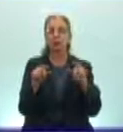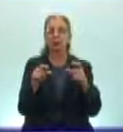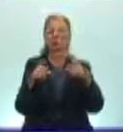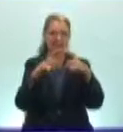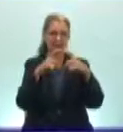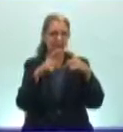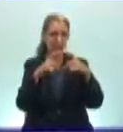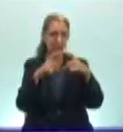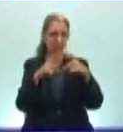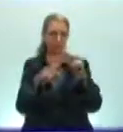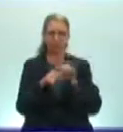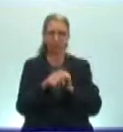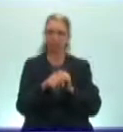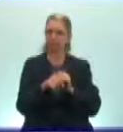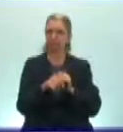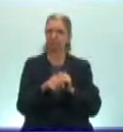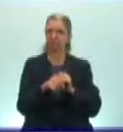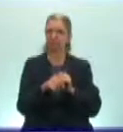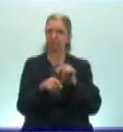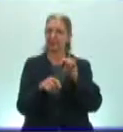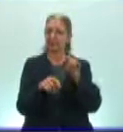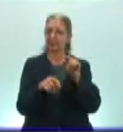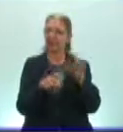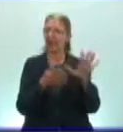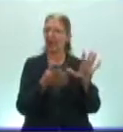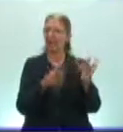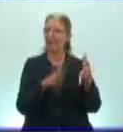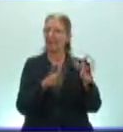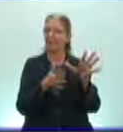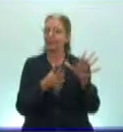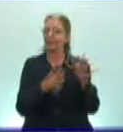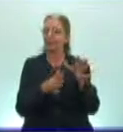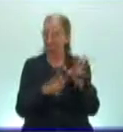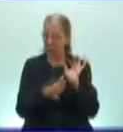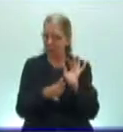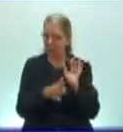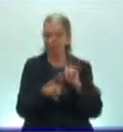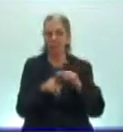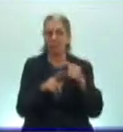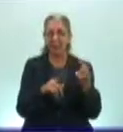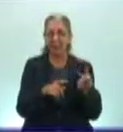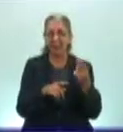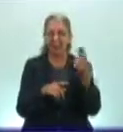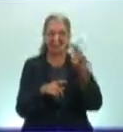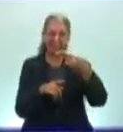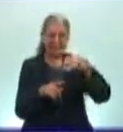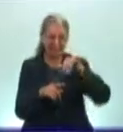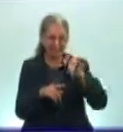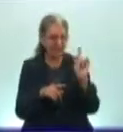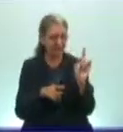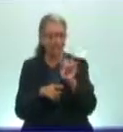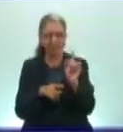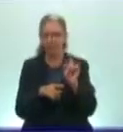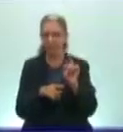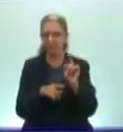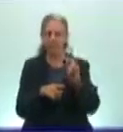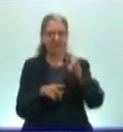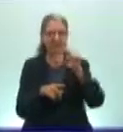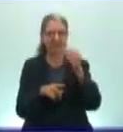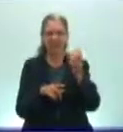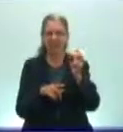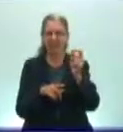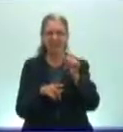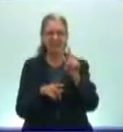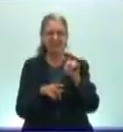es precisamente que el valor es aproximado, porque pi es un número irracional. Eso significa que no se